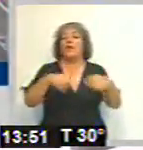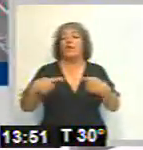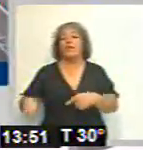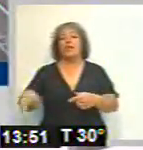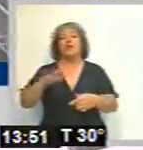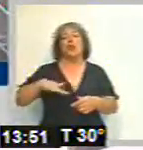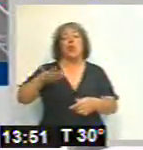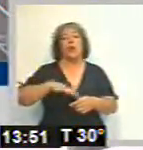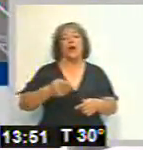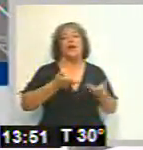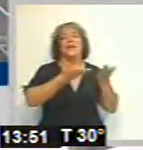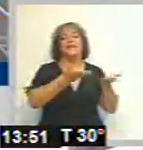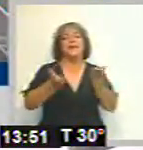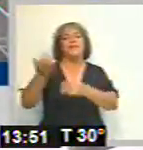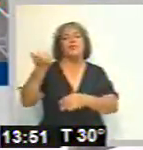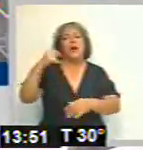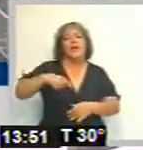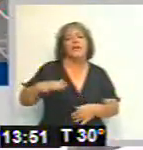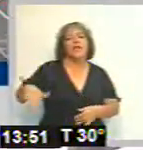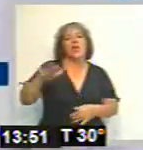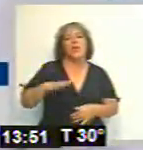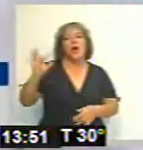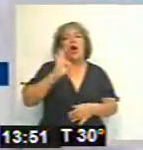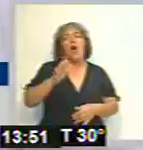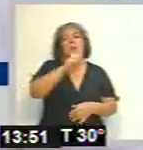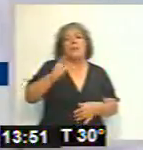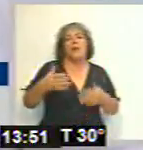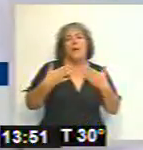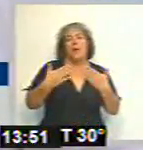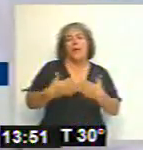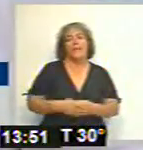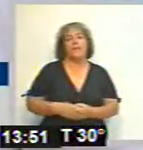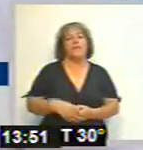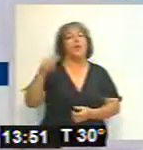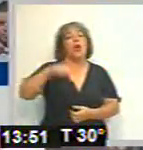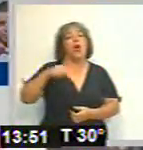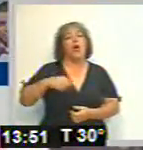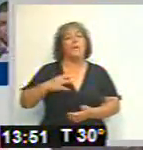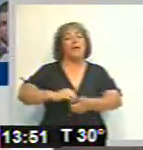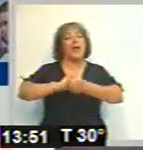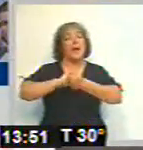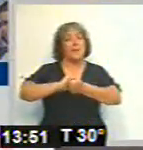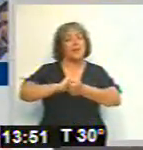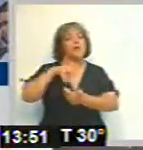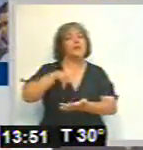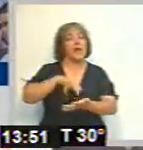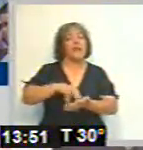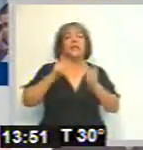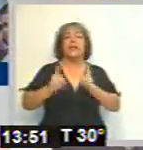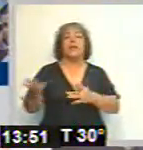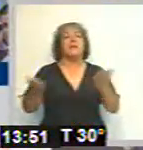¿no? ¿Qué servicios se ofrecen en este lugar o la gente que pueda, qué es lo que puede acceder? Bueno, hoy está la gente de Amisalta, la gente de